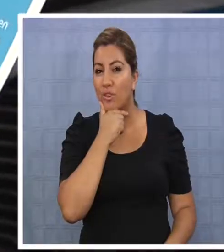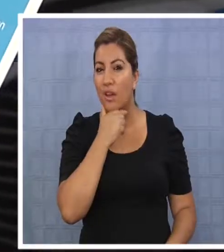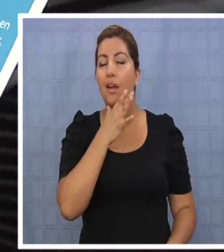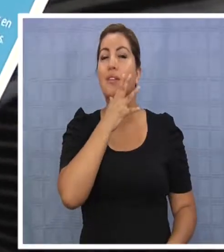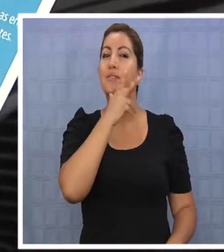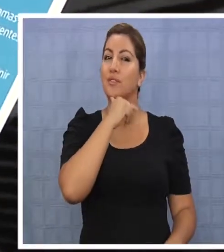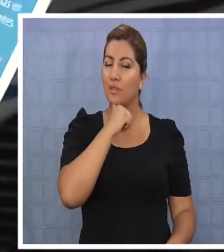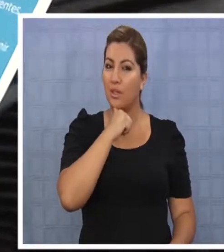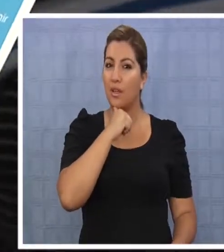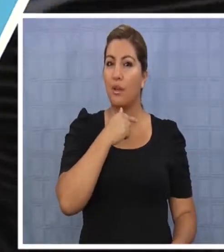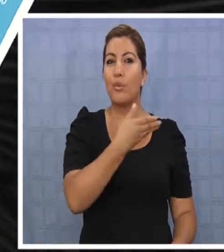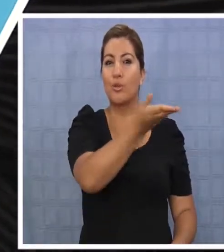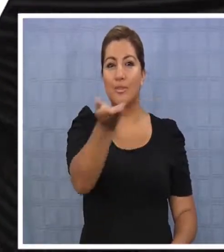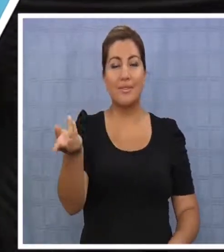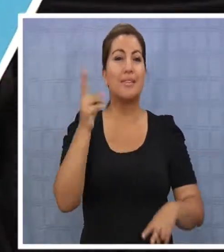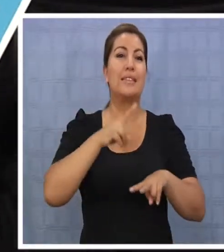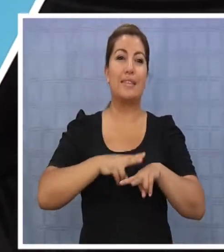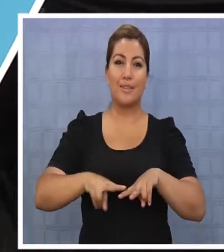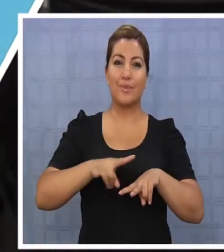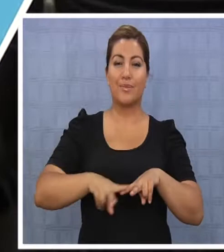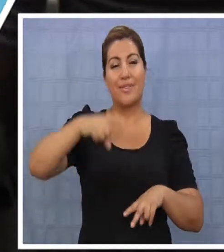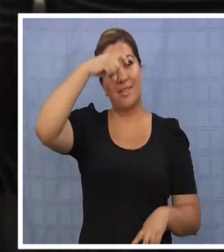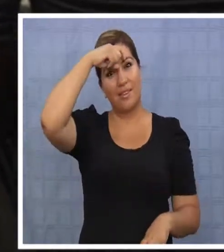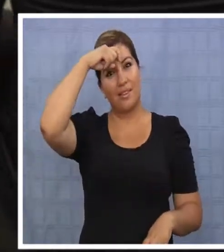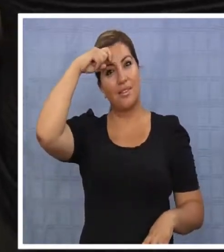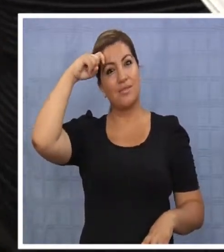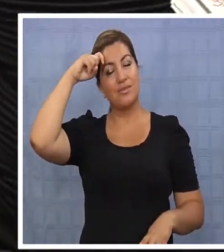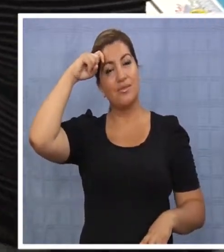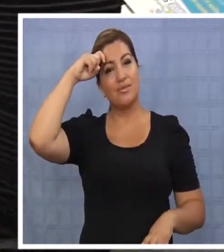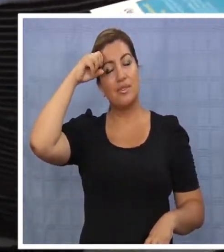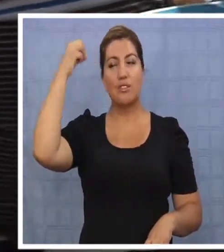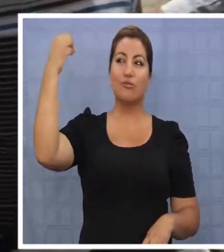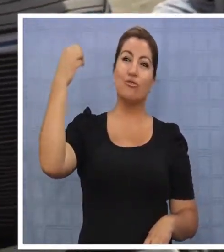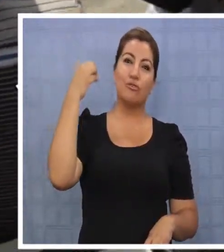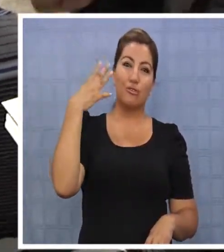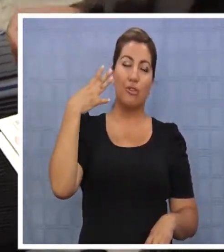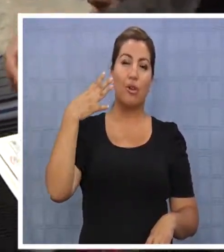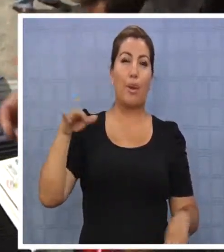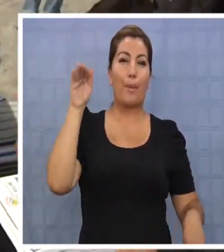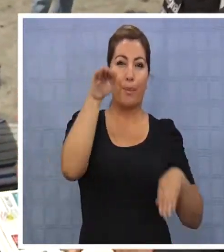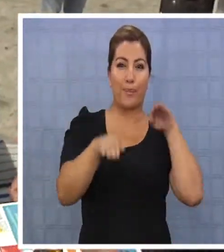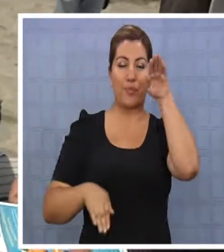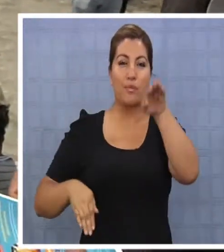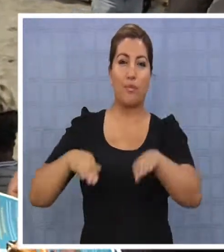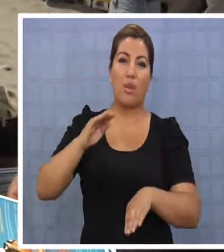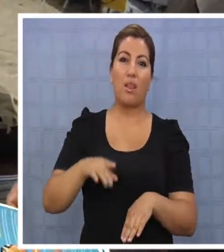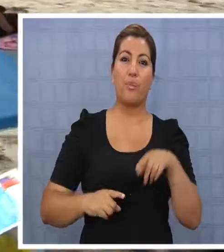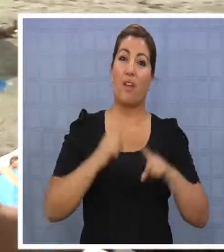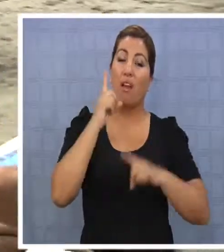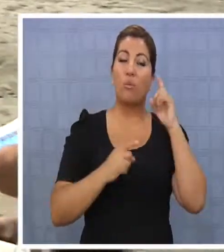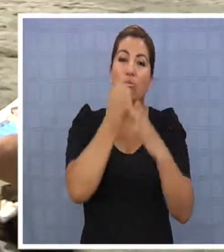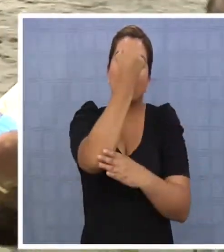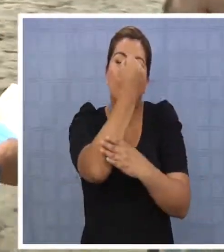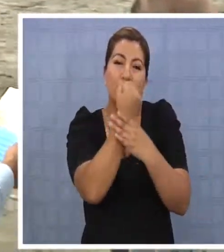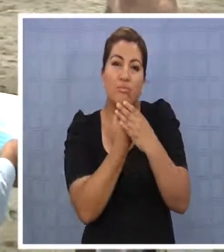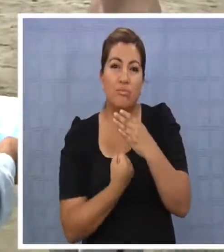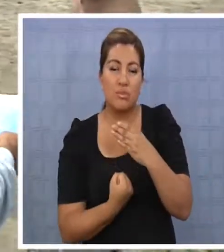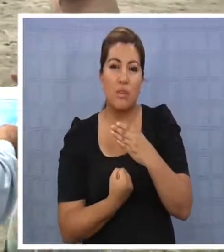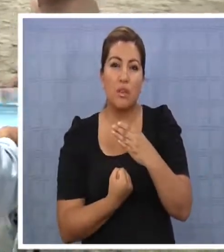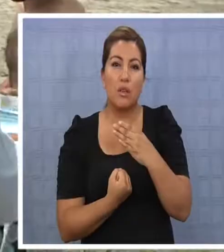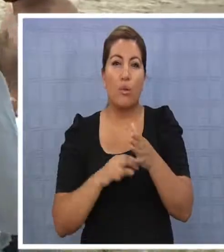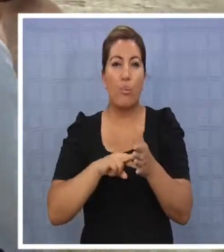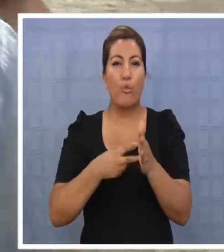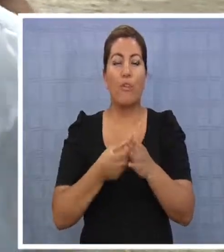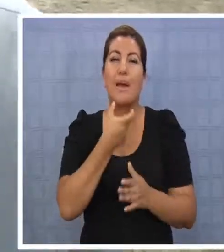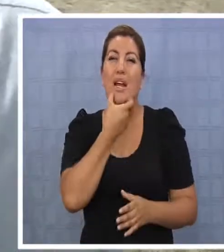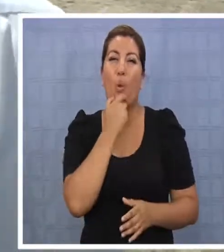que la preparación que tienen las personas que van a enfrentar a la situación de un ahogamiento o